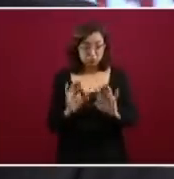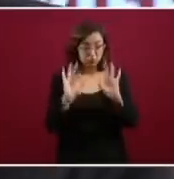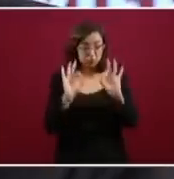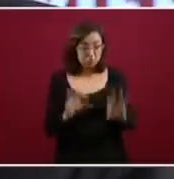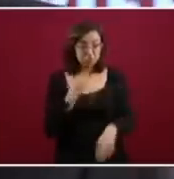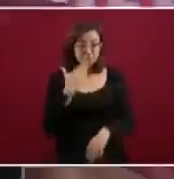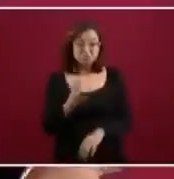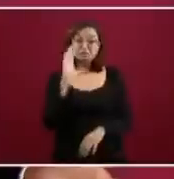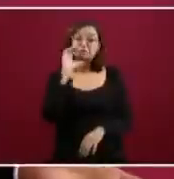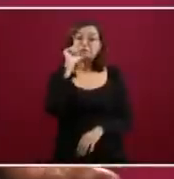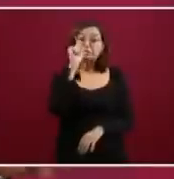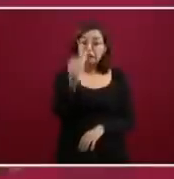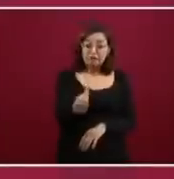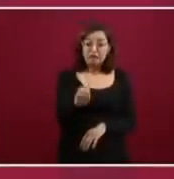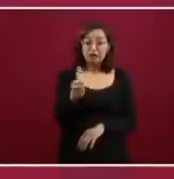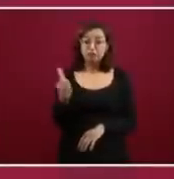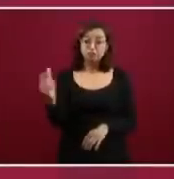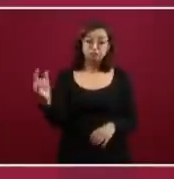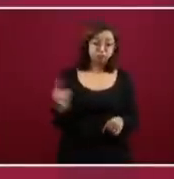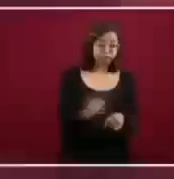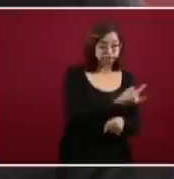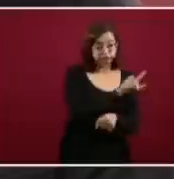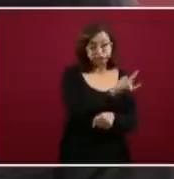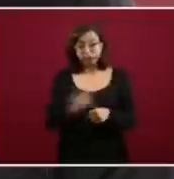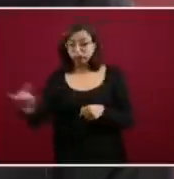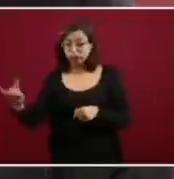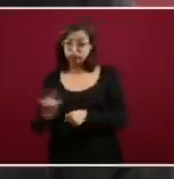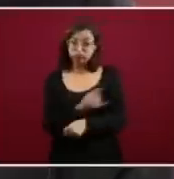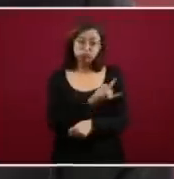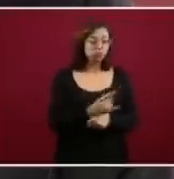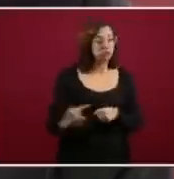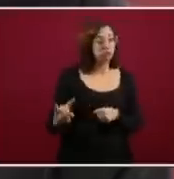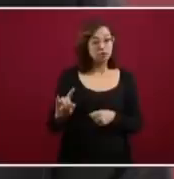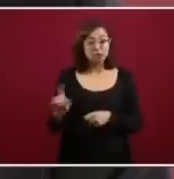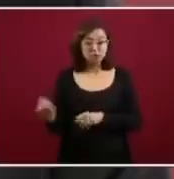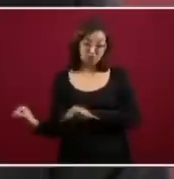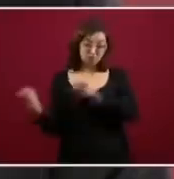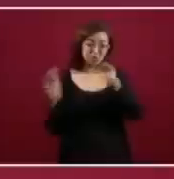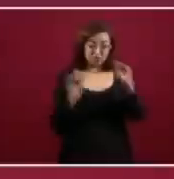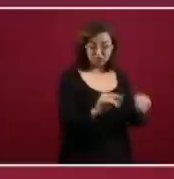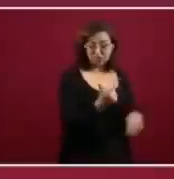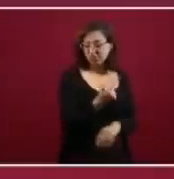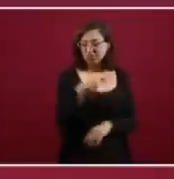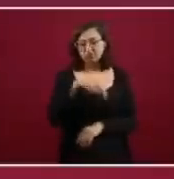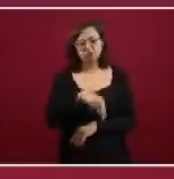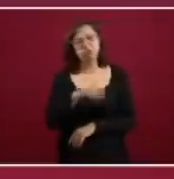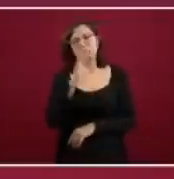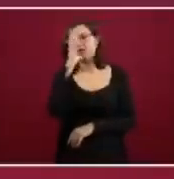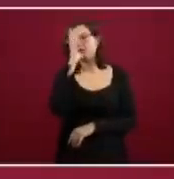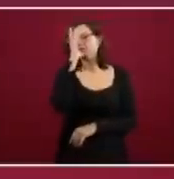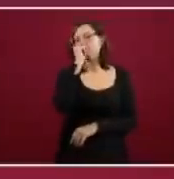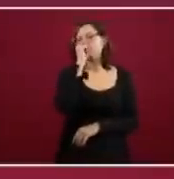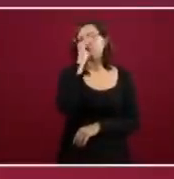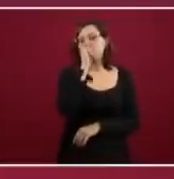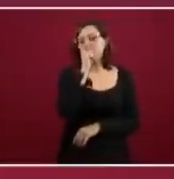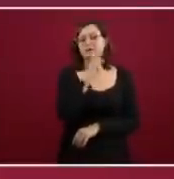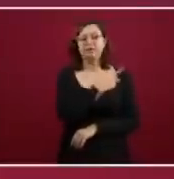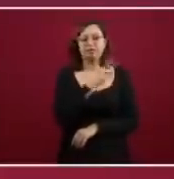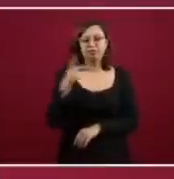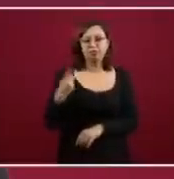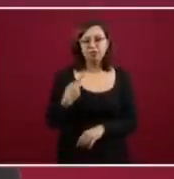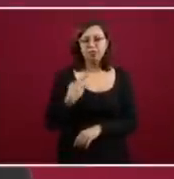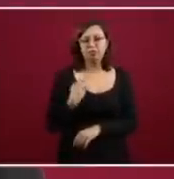por qué si no no se resuelve nada tenemos que tener una guardia